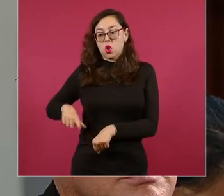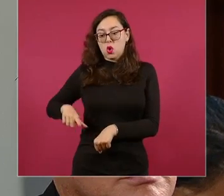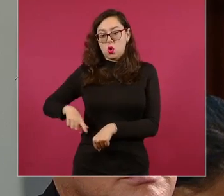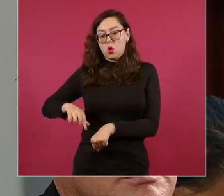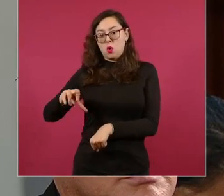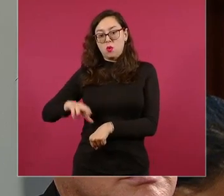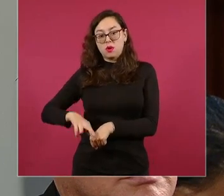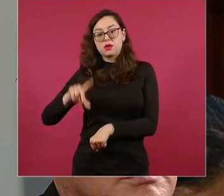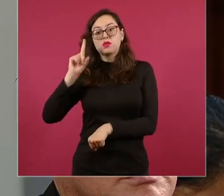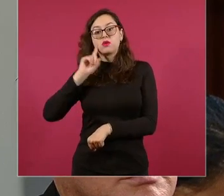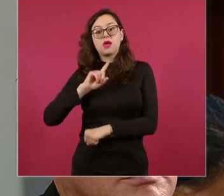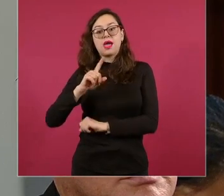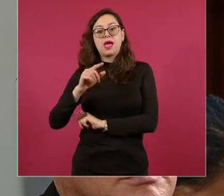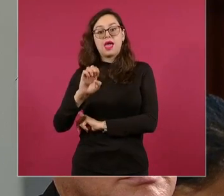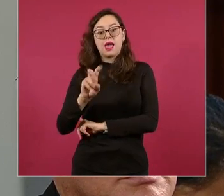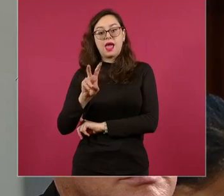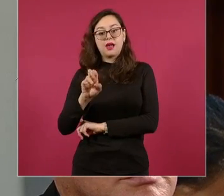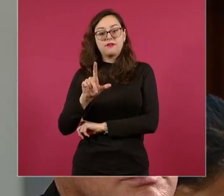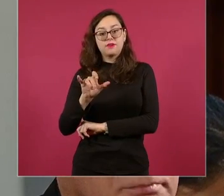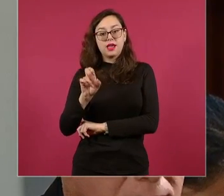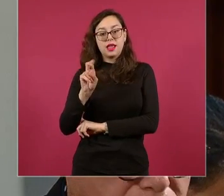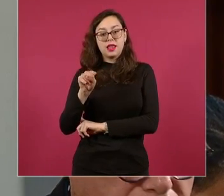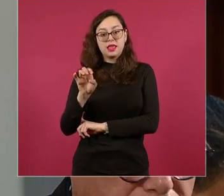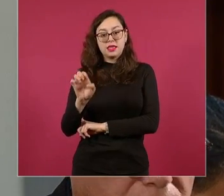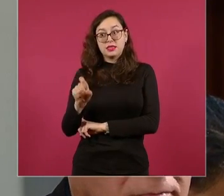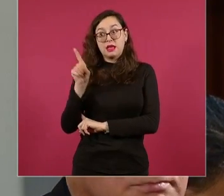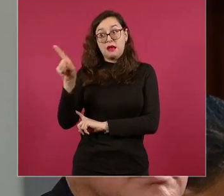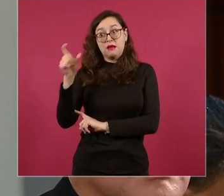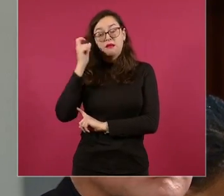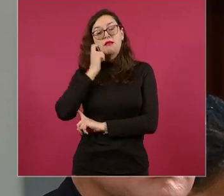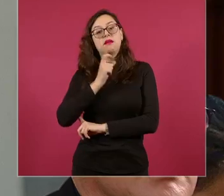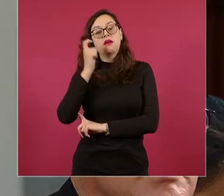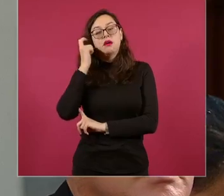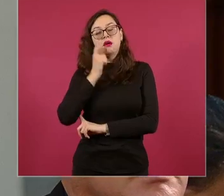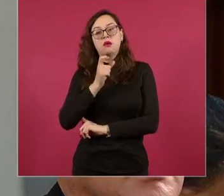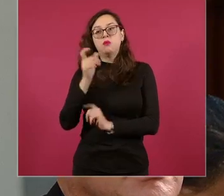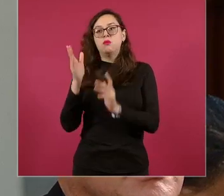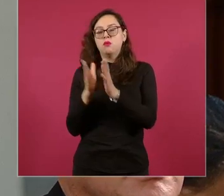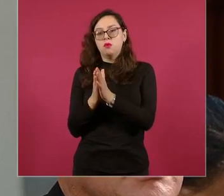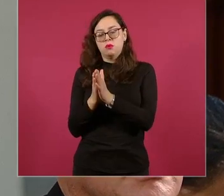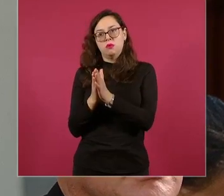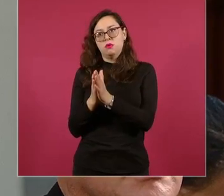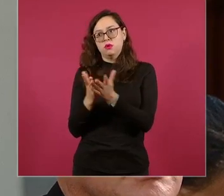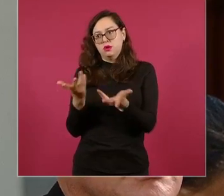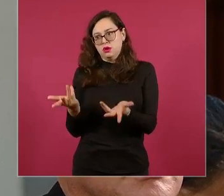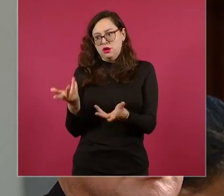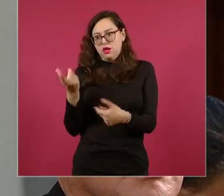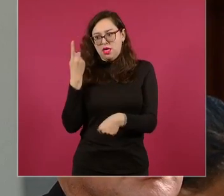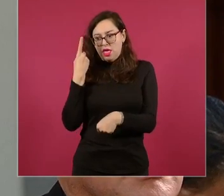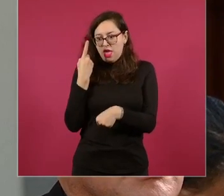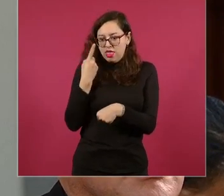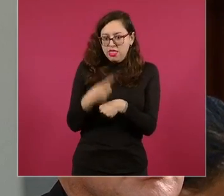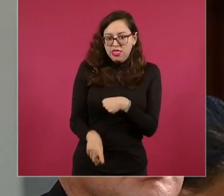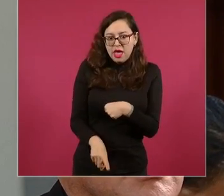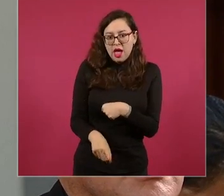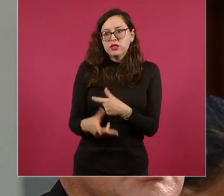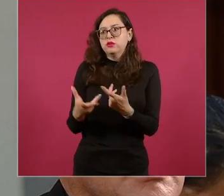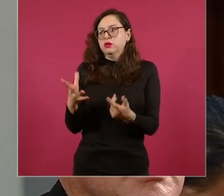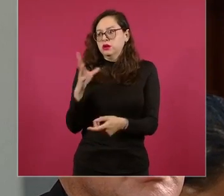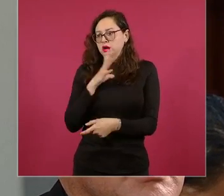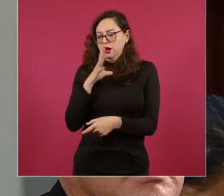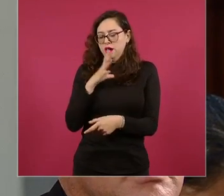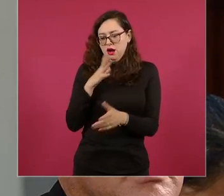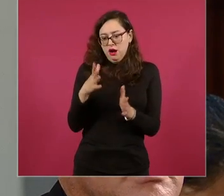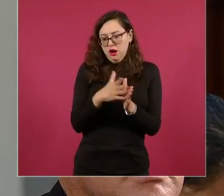Salgado Pineda del Estado de Guerrero para que repare el daño patrimonial del que ha sido objeto el